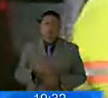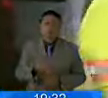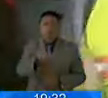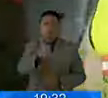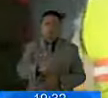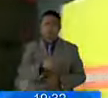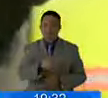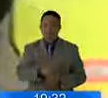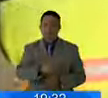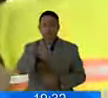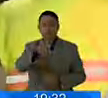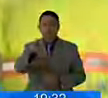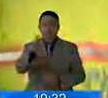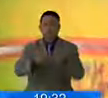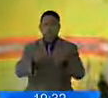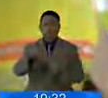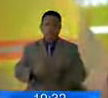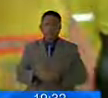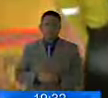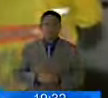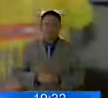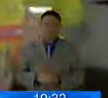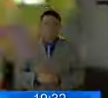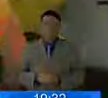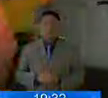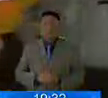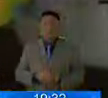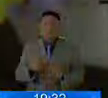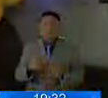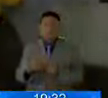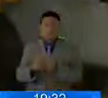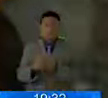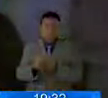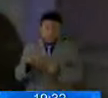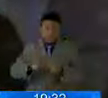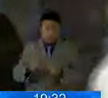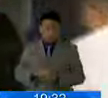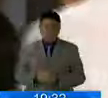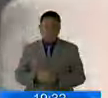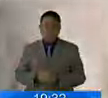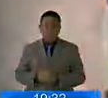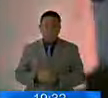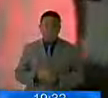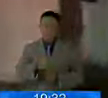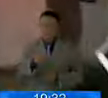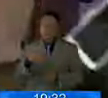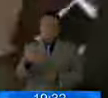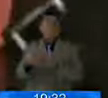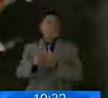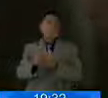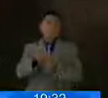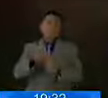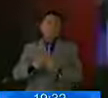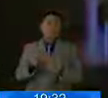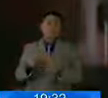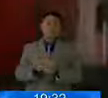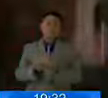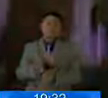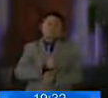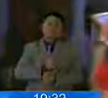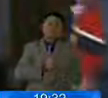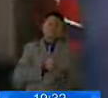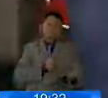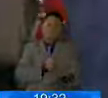aproximadamente unos 30 pasajeros. Estaba ya a pocos minutos de llegar a la capital. Claro, estaba a pocos minutos y lastimosamente se